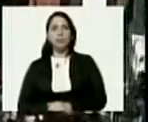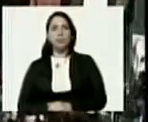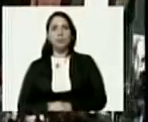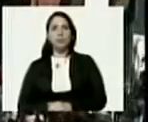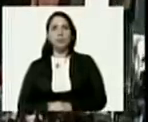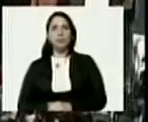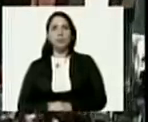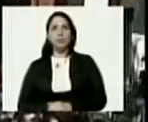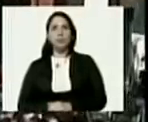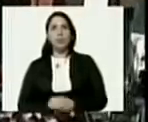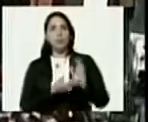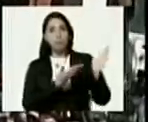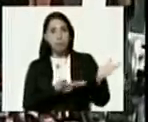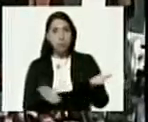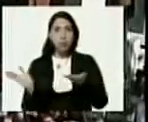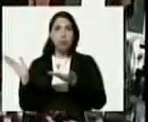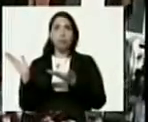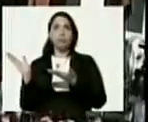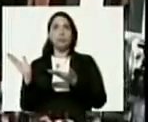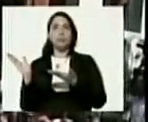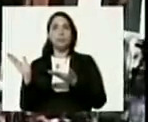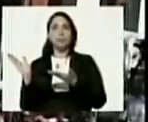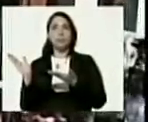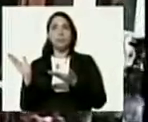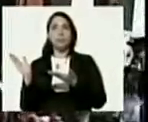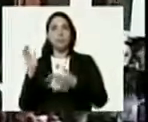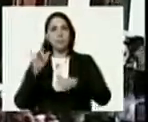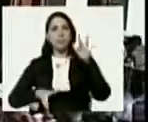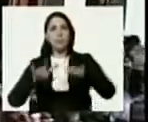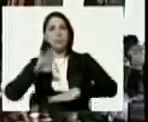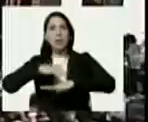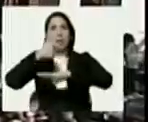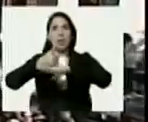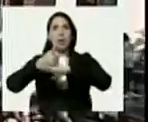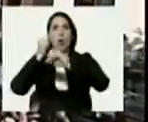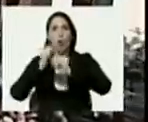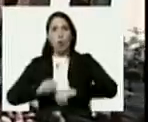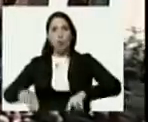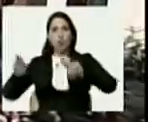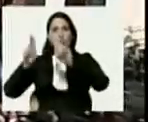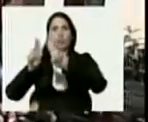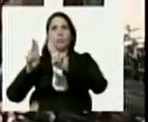Y los invito al secretario general de la ONU,